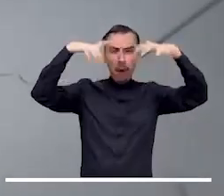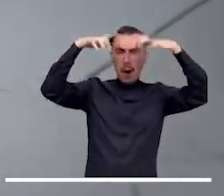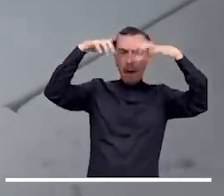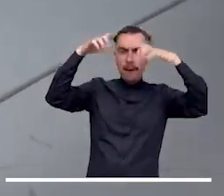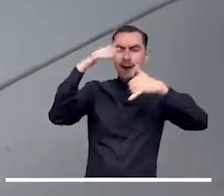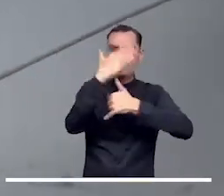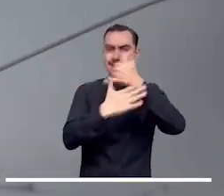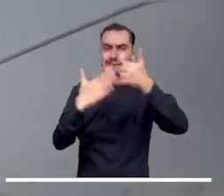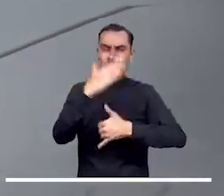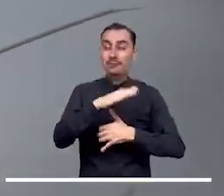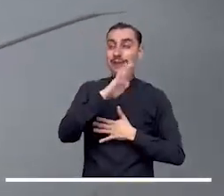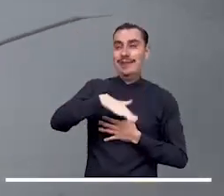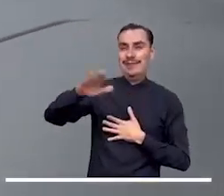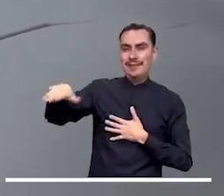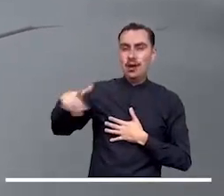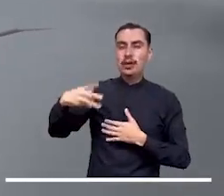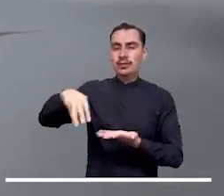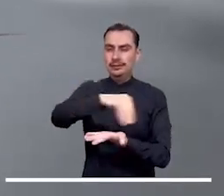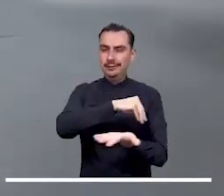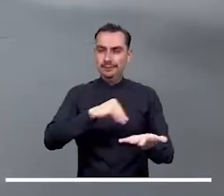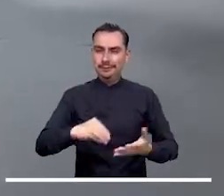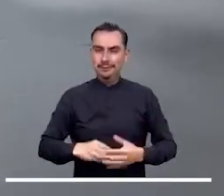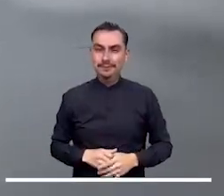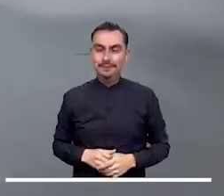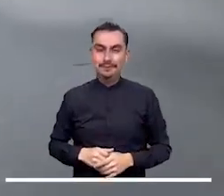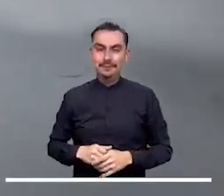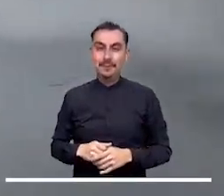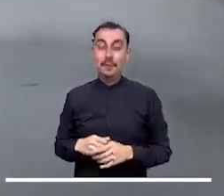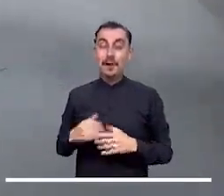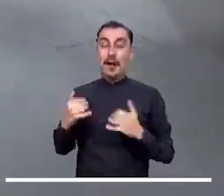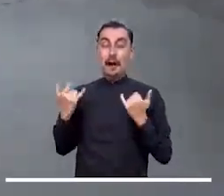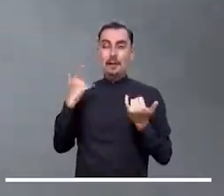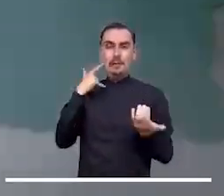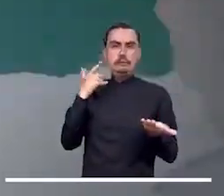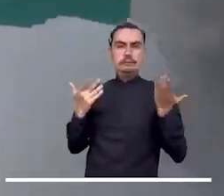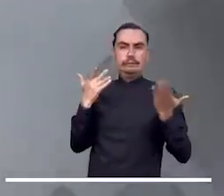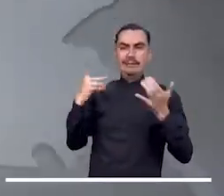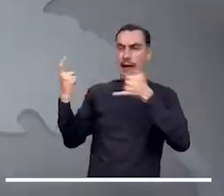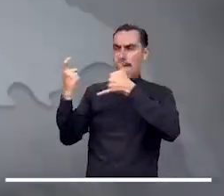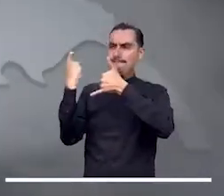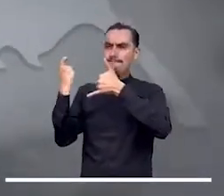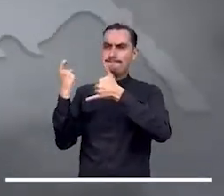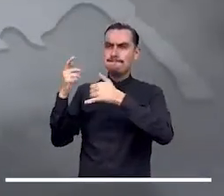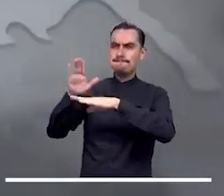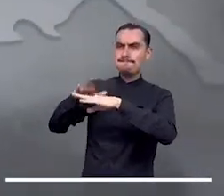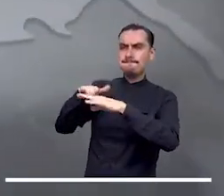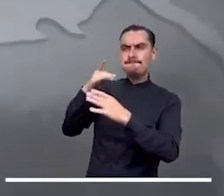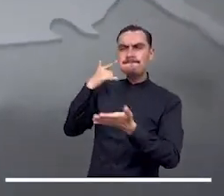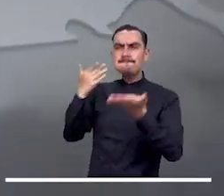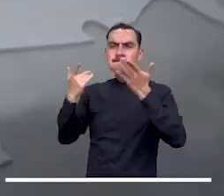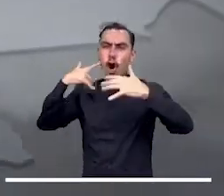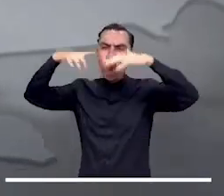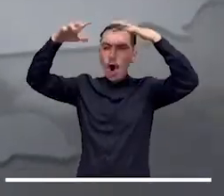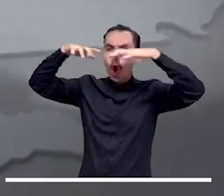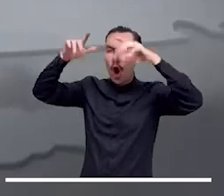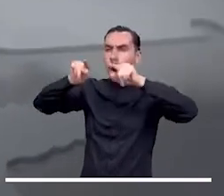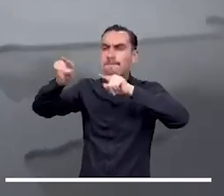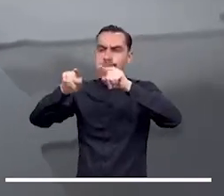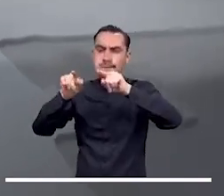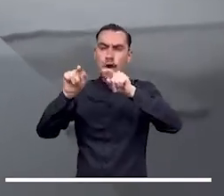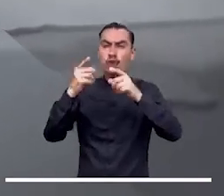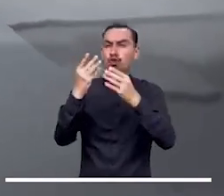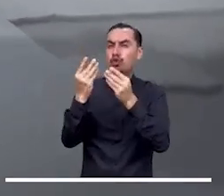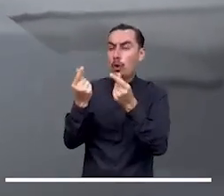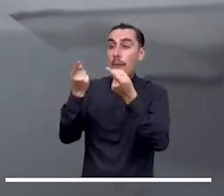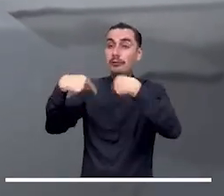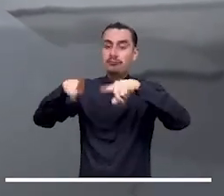precipitaciones focalizadas en los departamentos de Antioquia, Risaralda, Santander y Boyacá. Cae la noche en los llanos orientales,